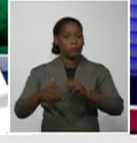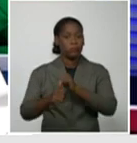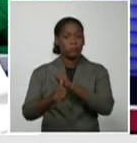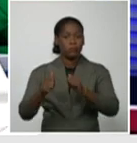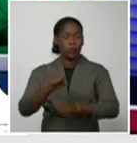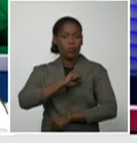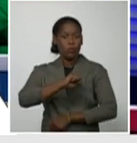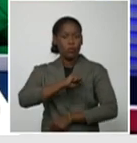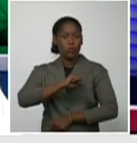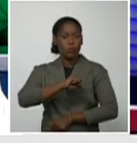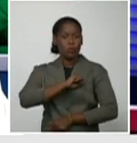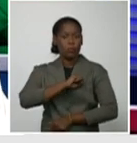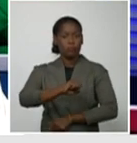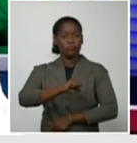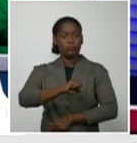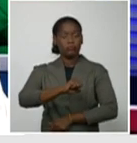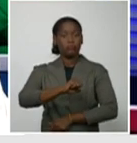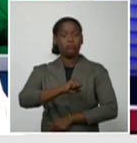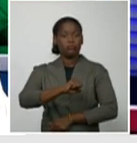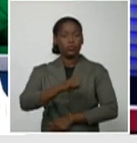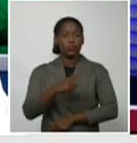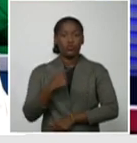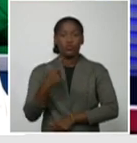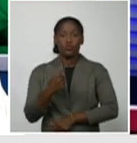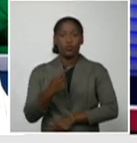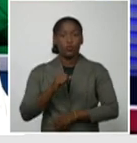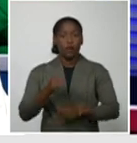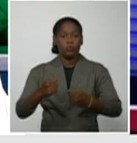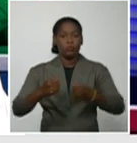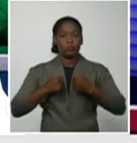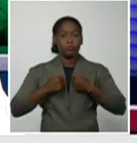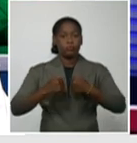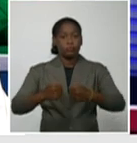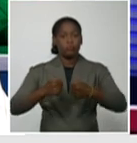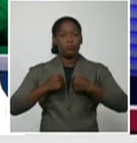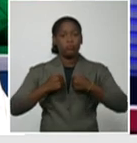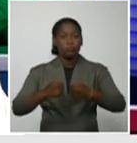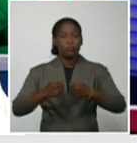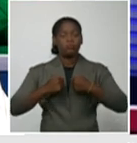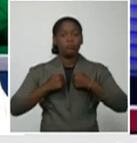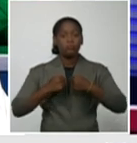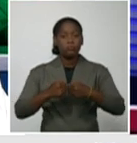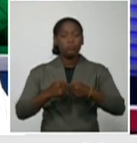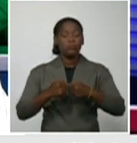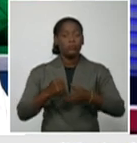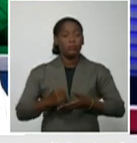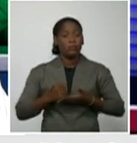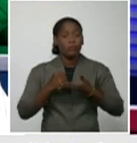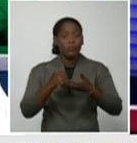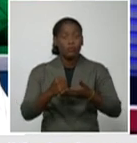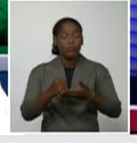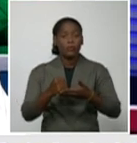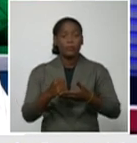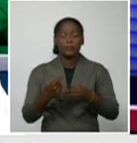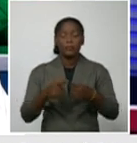la cual no fue posible su reanimación, no obstante las maniobras que se aplicaron para